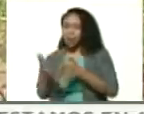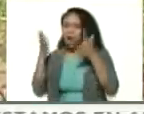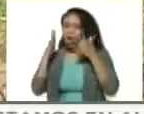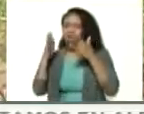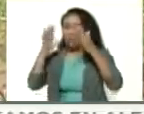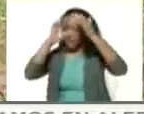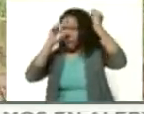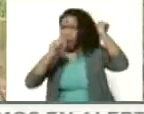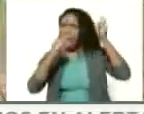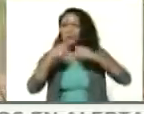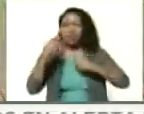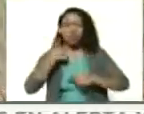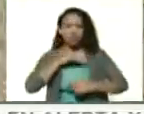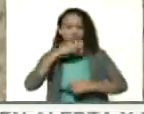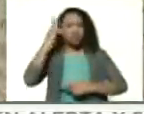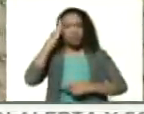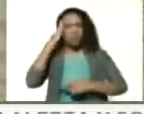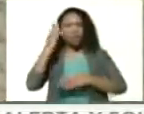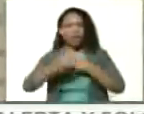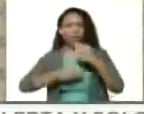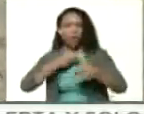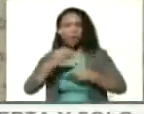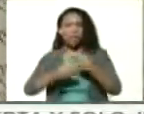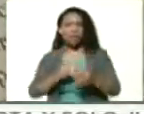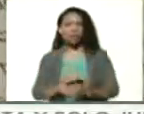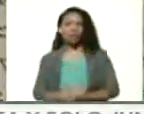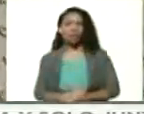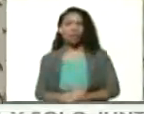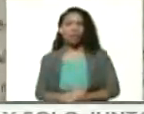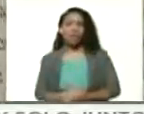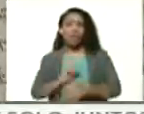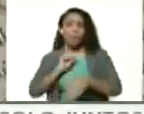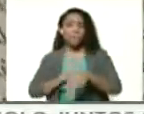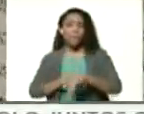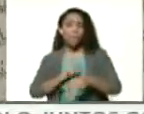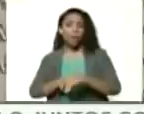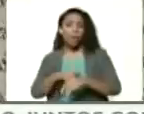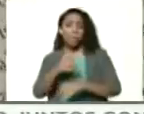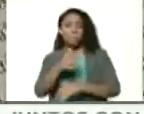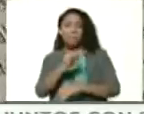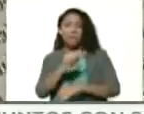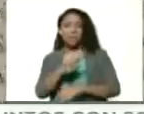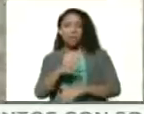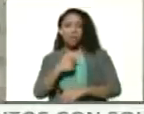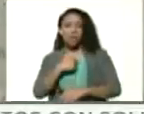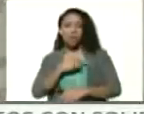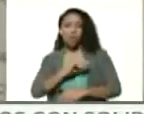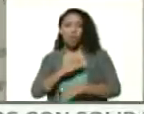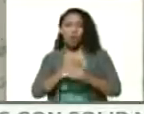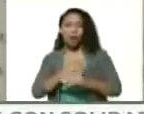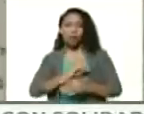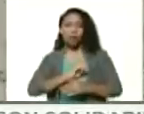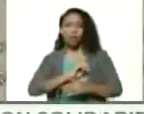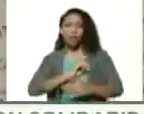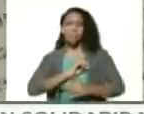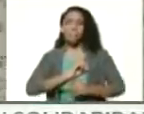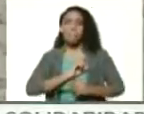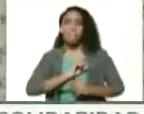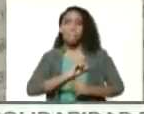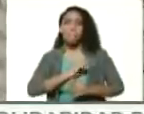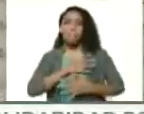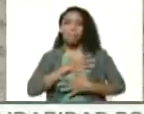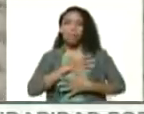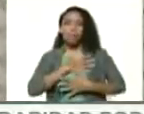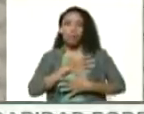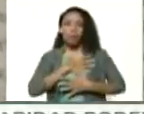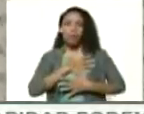embajador, pero nosotros sabemos qué es lo que estamos haciendo. Por un momento me pareció que el corazón se me había detenido. Estaba incrédulo con lo que había oído. Mi